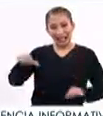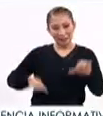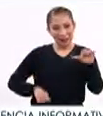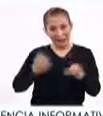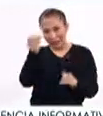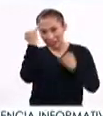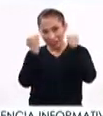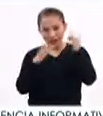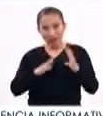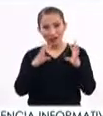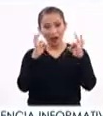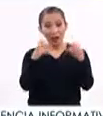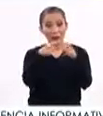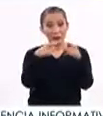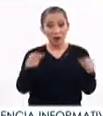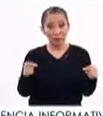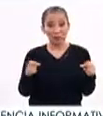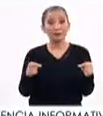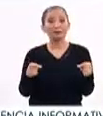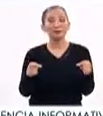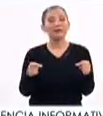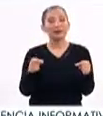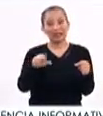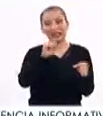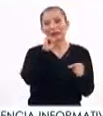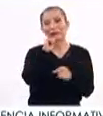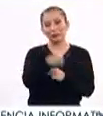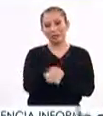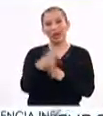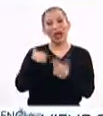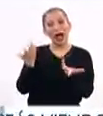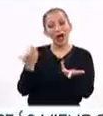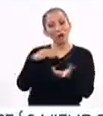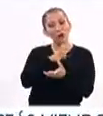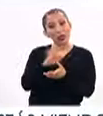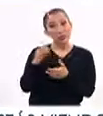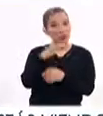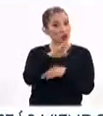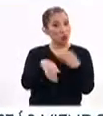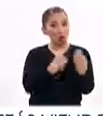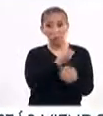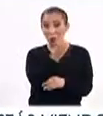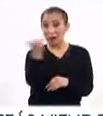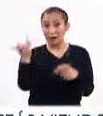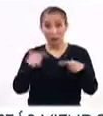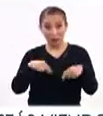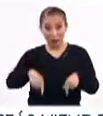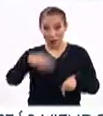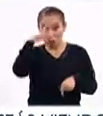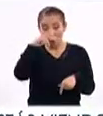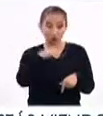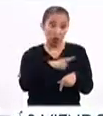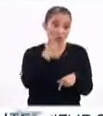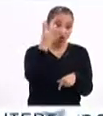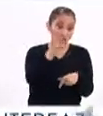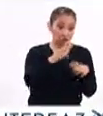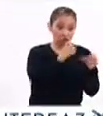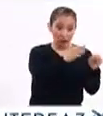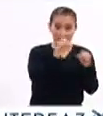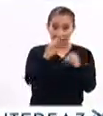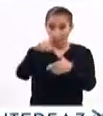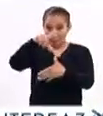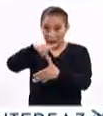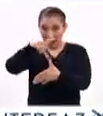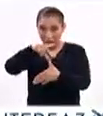e iniciativas de la Fundación Japón y también pues que están al alcance de todo el público en México. Solo existen 2 oficinas en